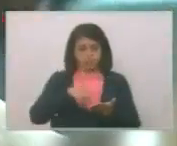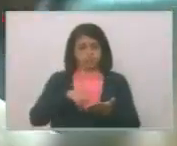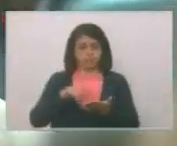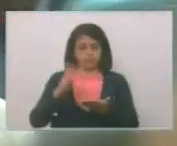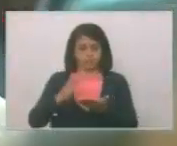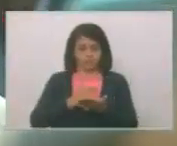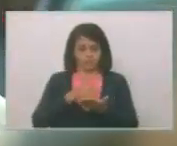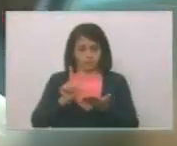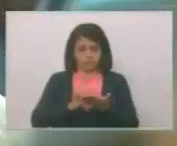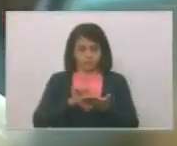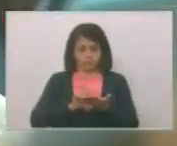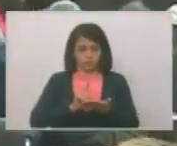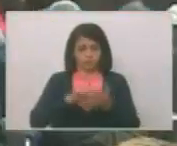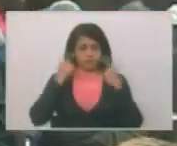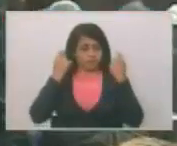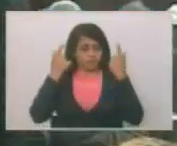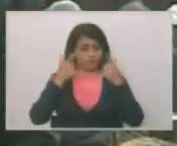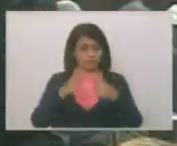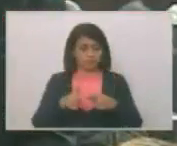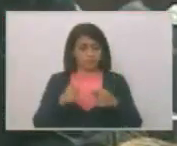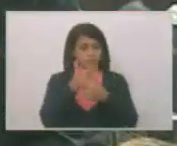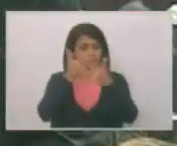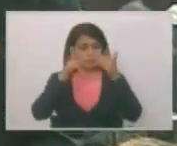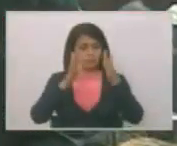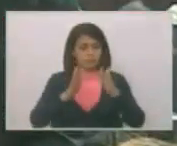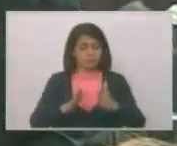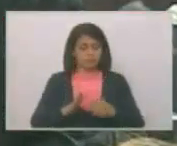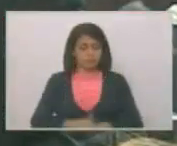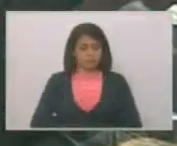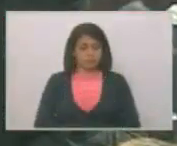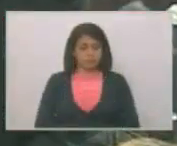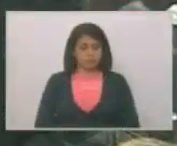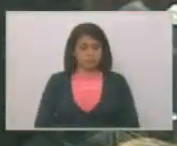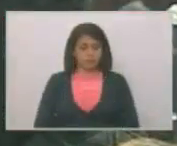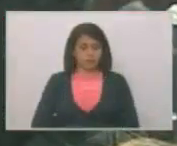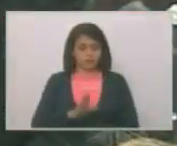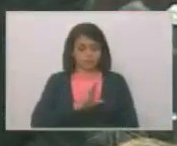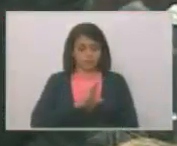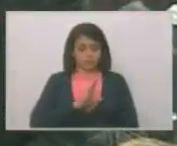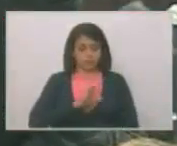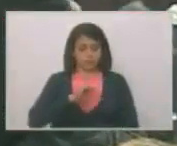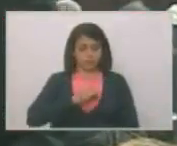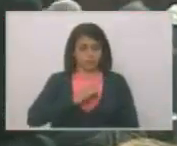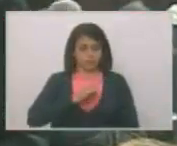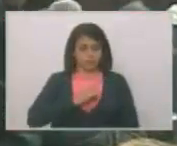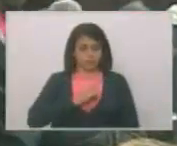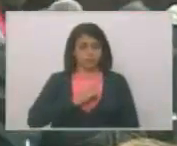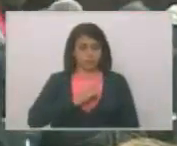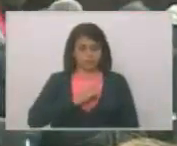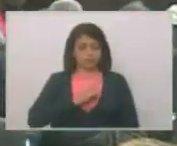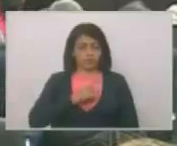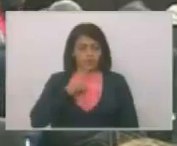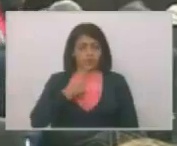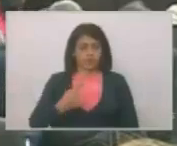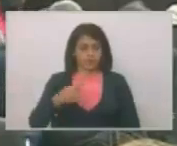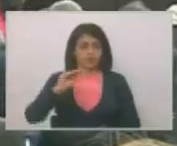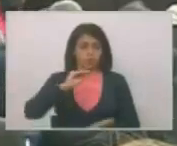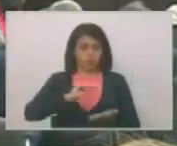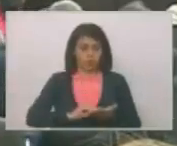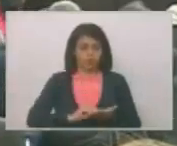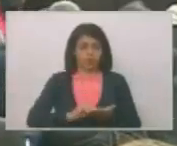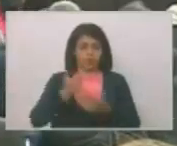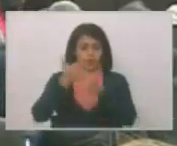del libro El Elogio de los Libertadores, en la propia sede de la universidad, ratifica pues nuevamente que